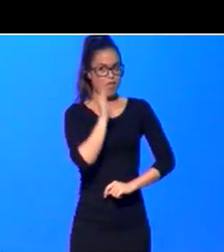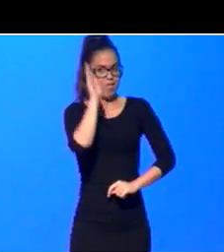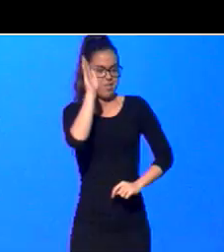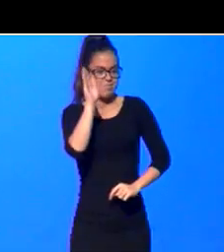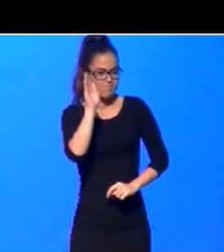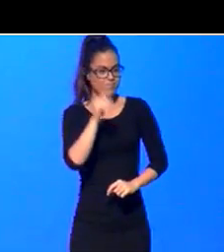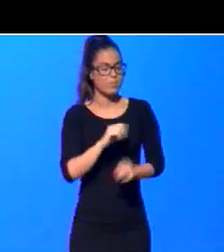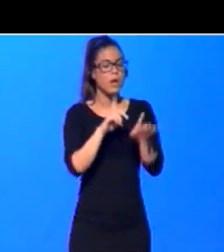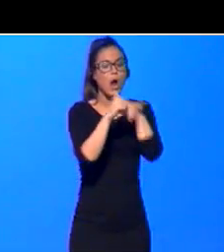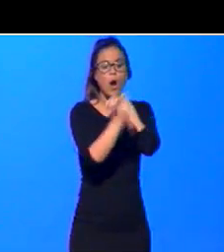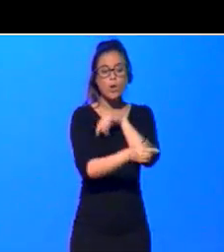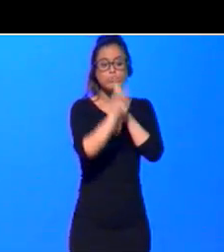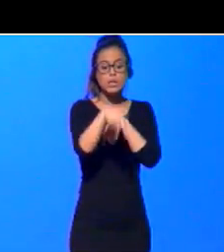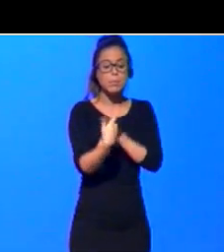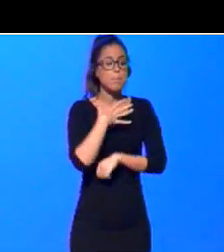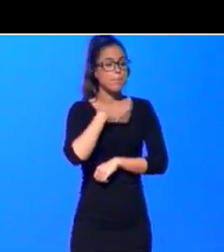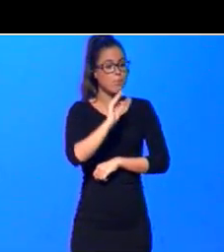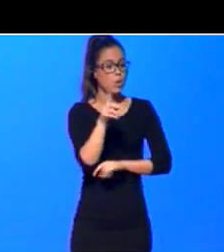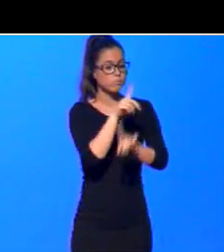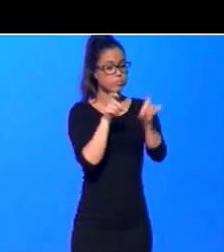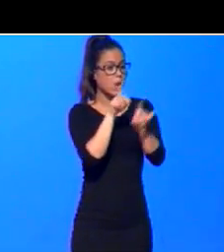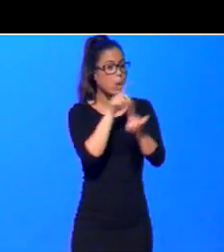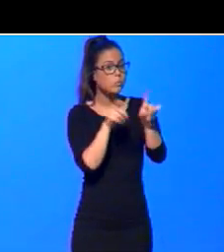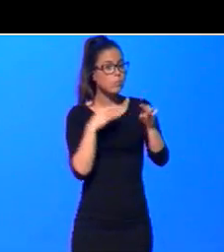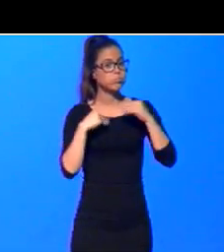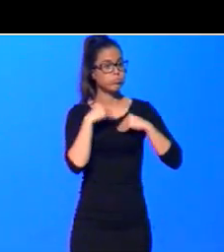también tenéis la opción de enviar vuestras preguntas por correo electrónico.